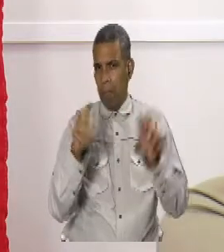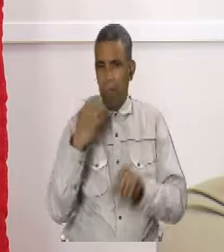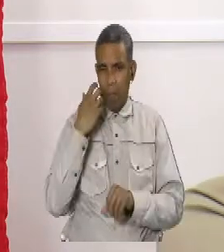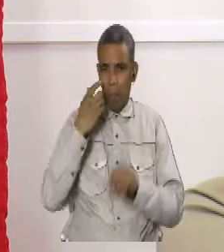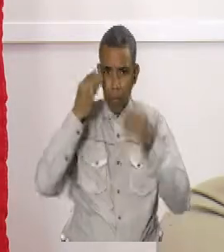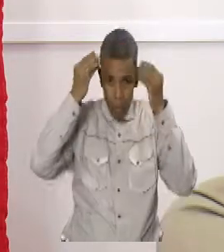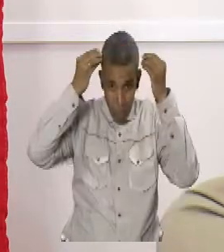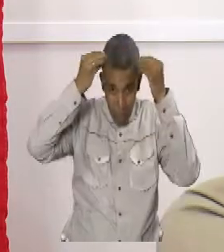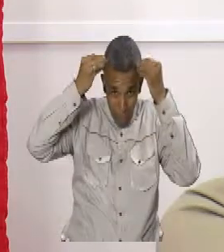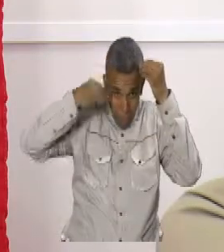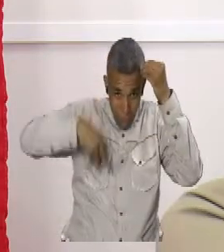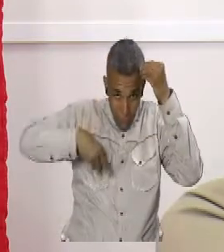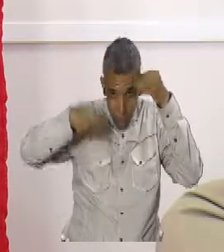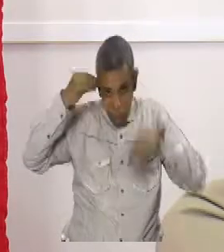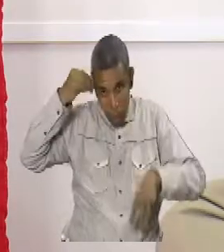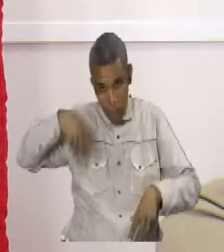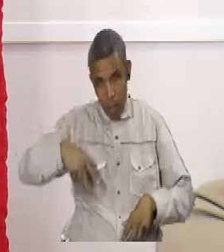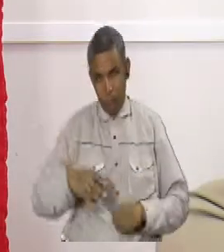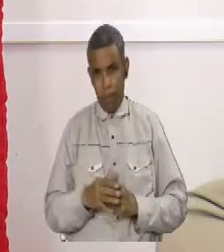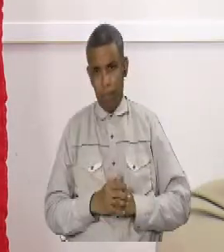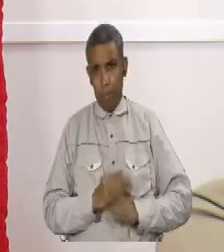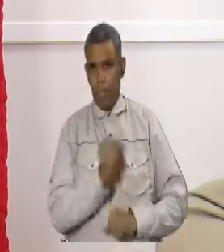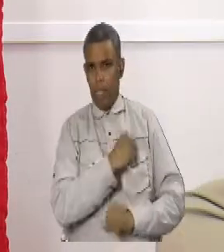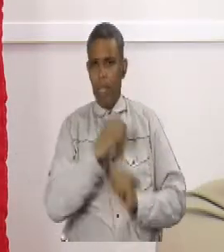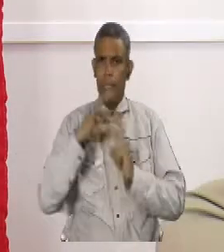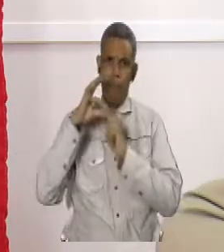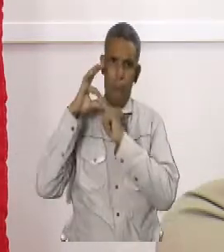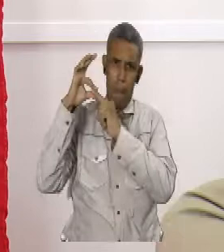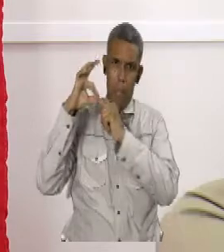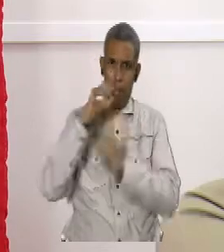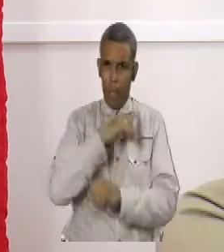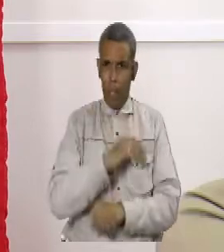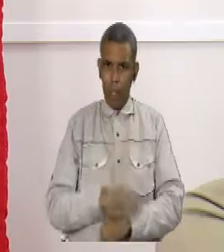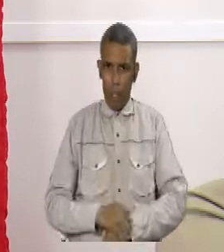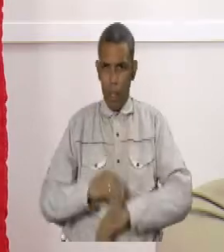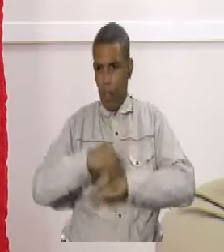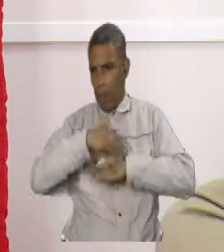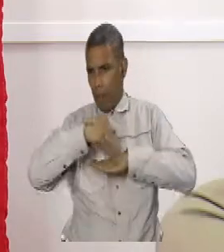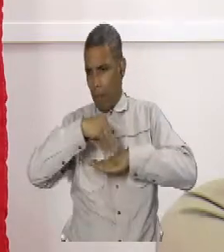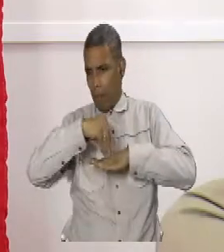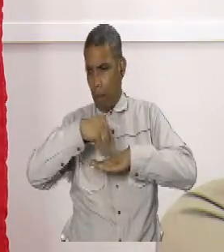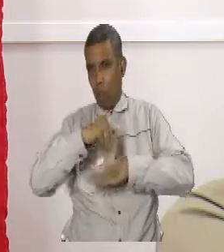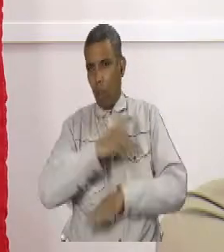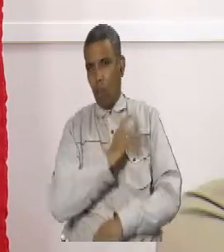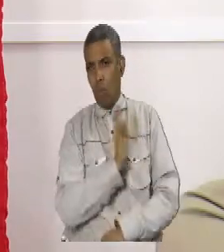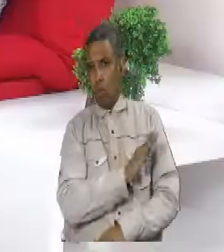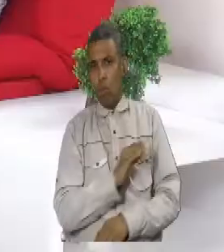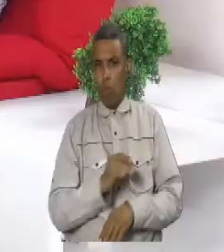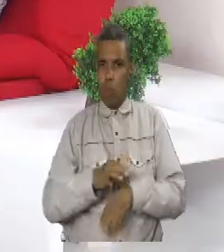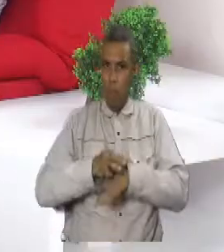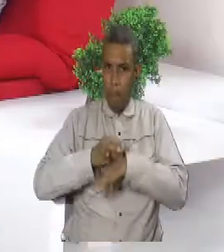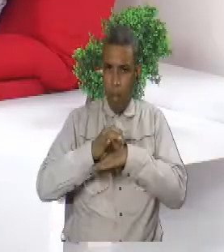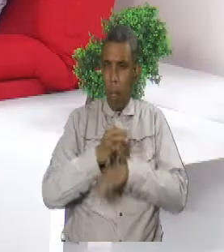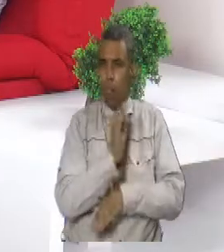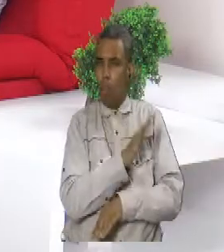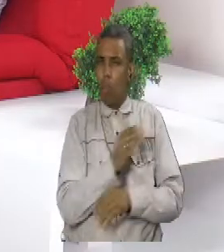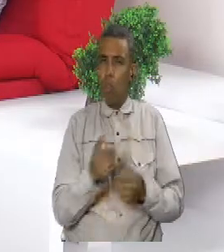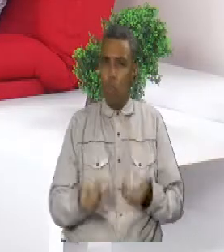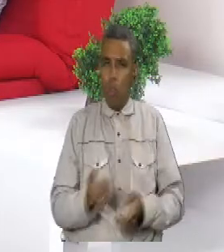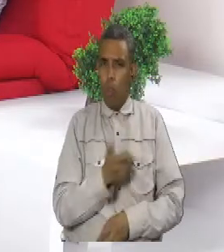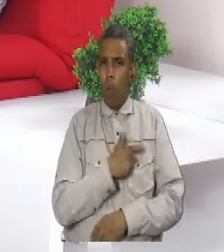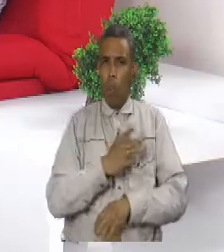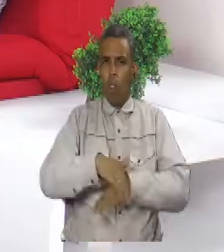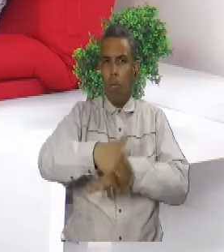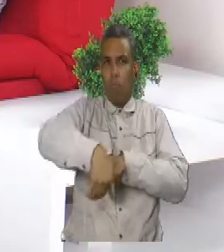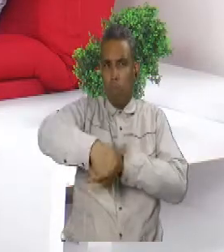especialista en dermatología. Doctor, en un paréntesis, ¿en dónde lo podemos ubicar y qué tipo de procedimientos hace usted que tenga que ver con